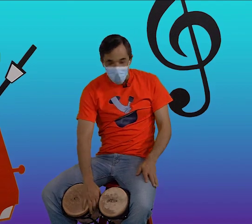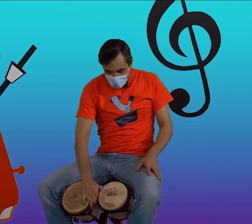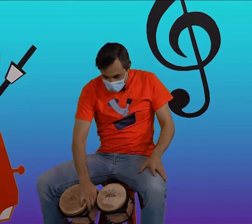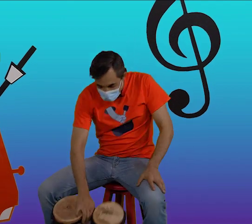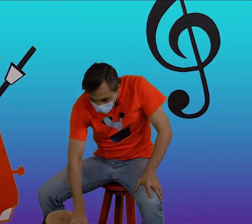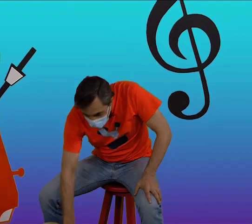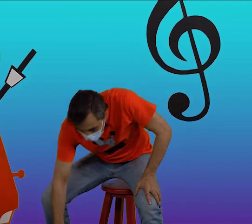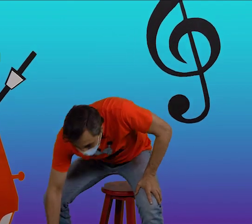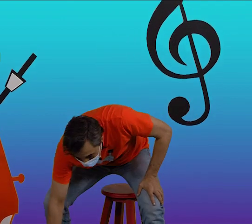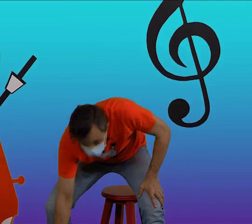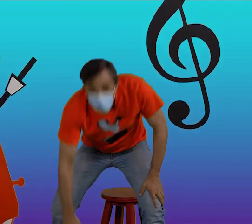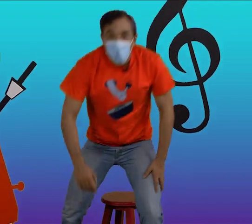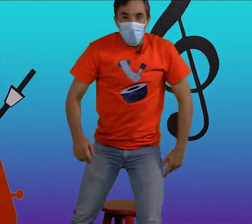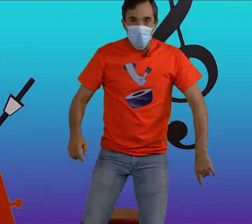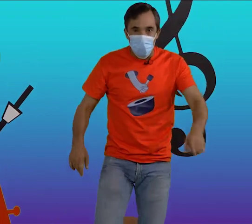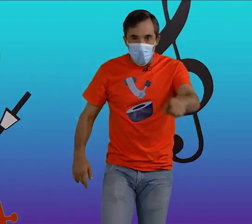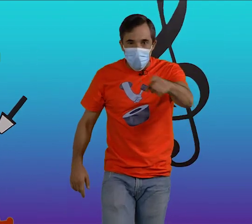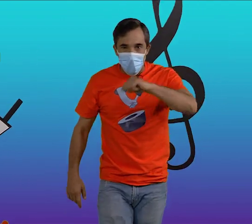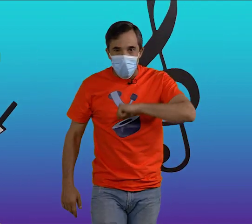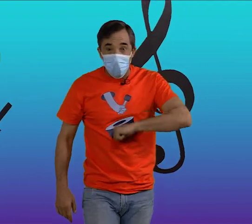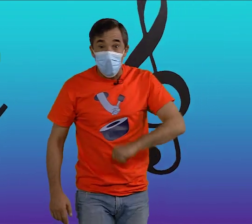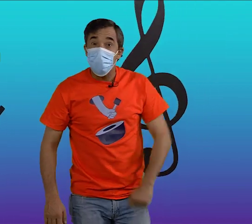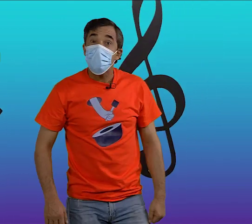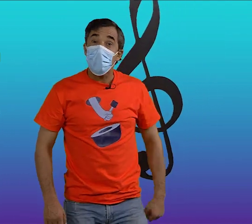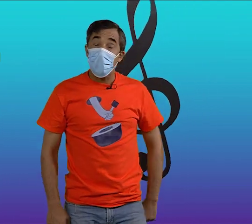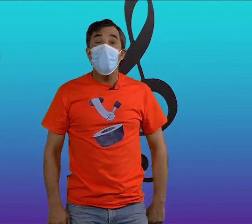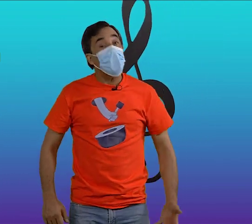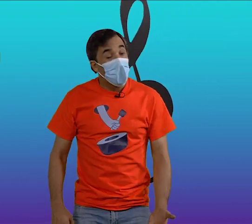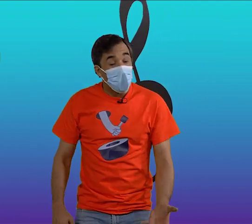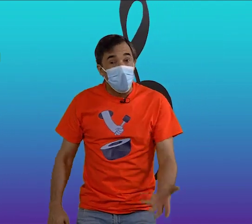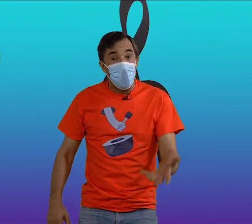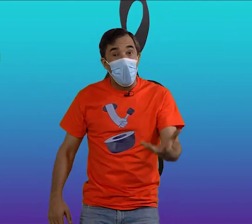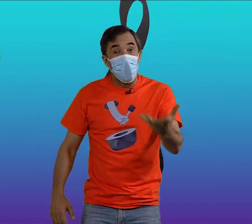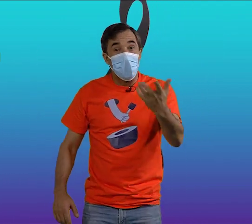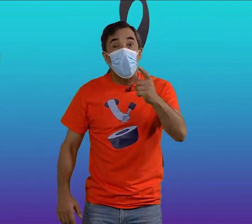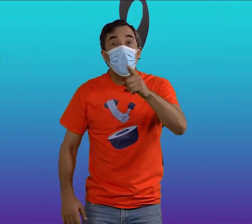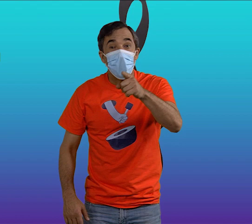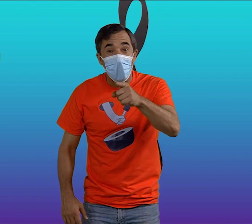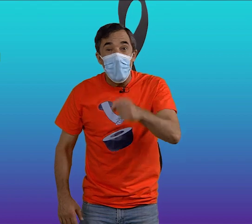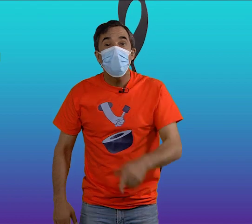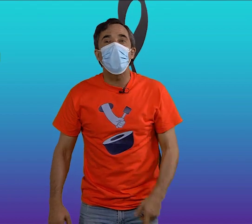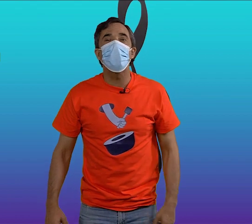Hola, chicos, ¿cómo están? Los veo que están sentados. Pues, ¿qué creen? Se van a parar